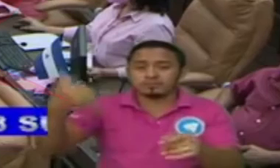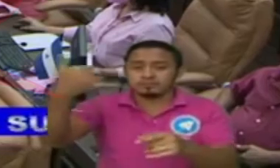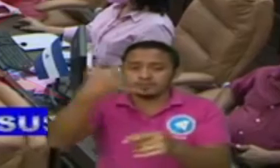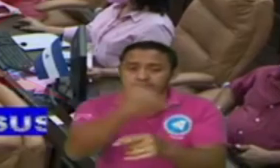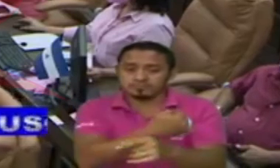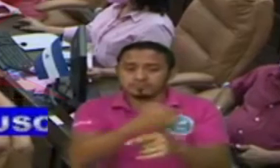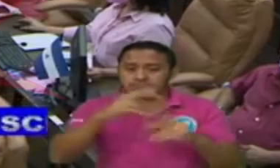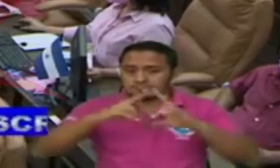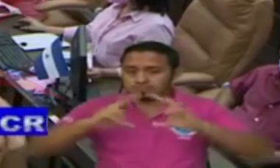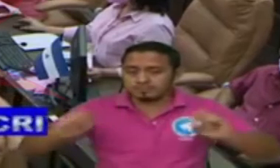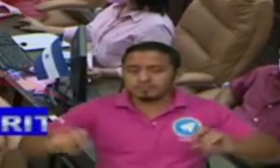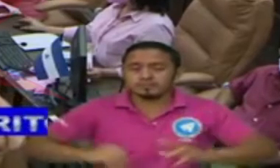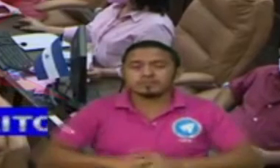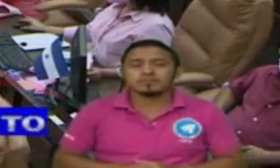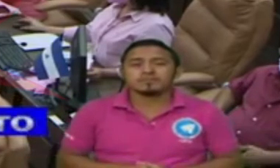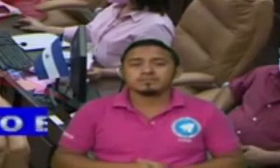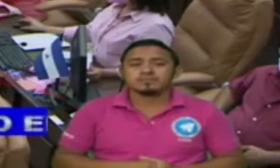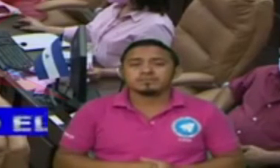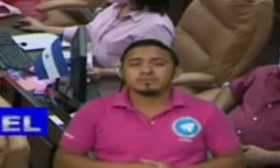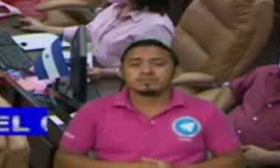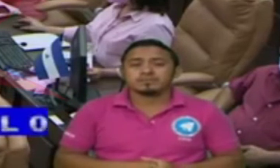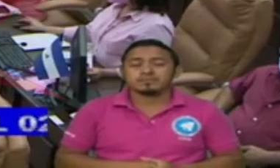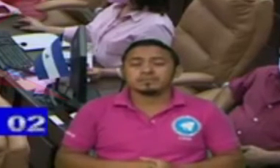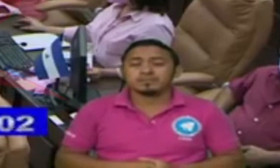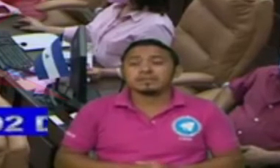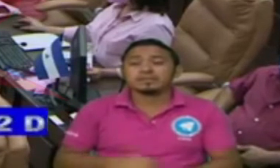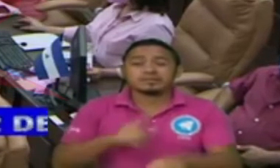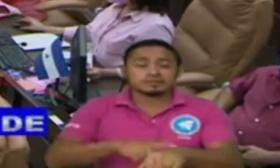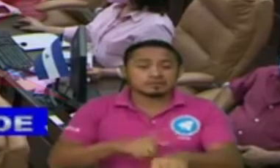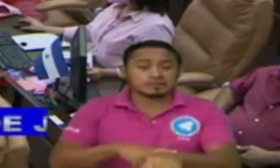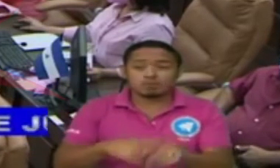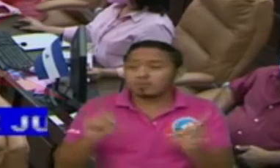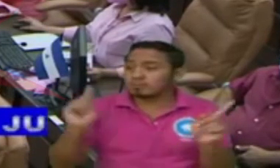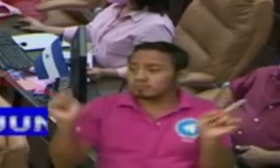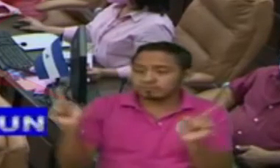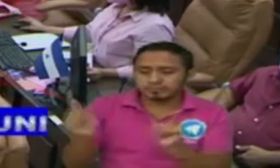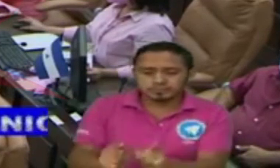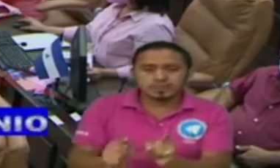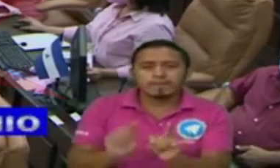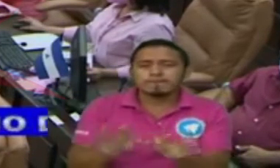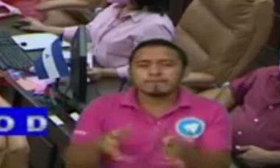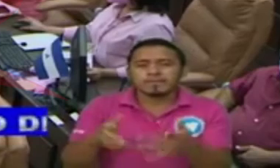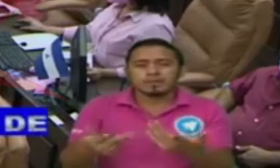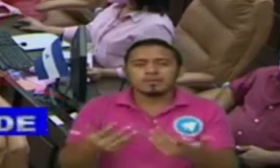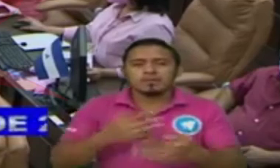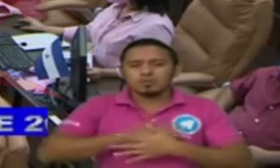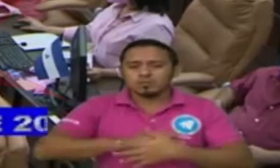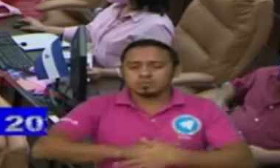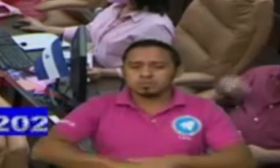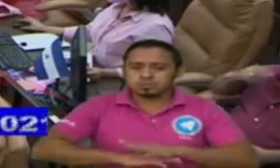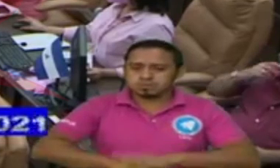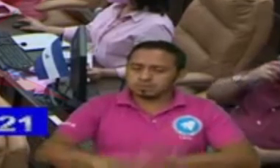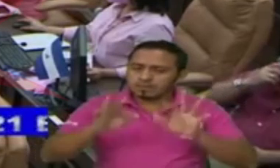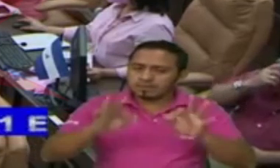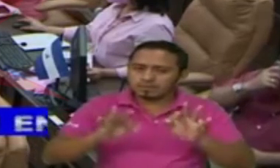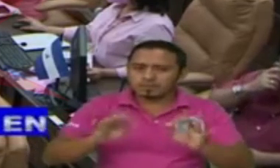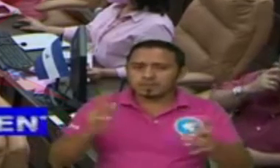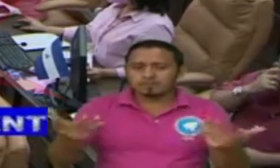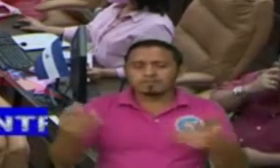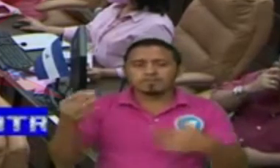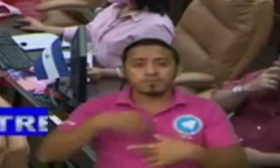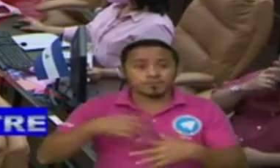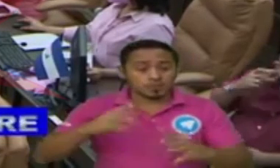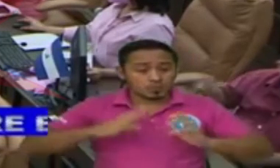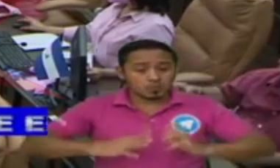sociedad nicaragüense en el menor tiempo posible para que estemos en las mejores condiciones físicas